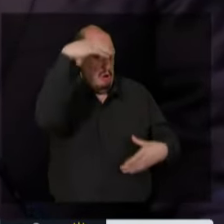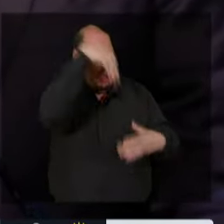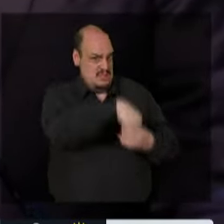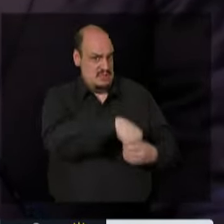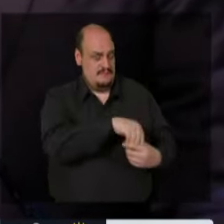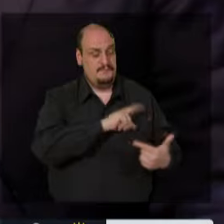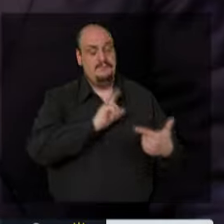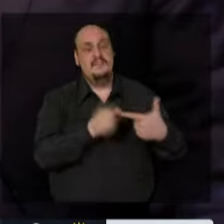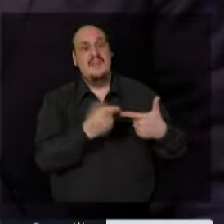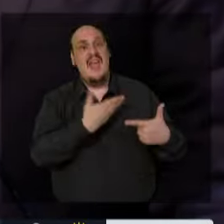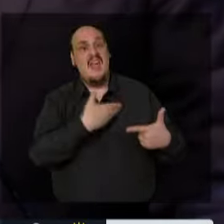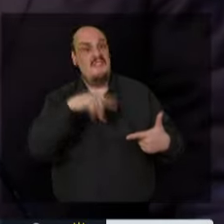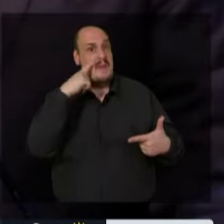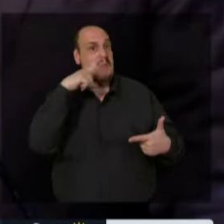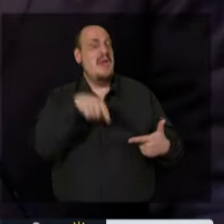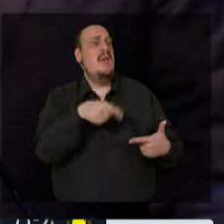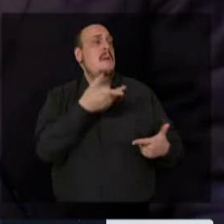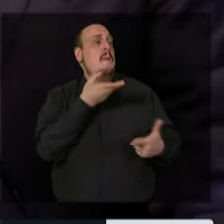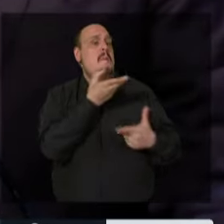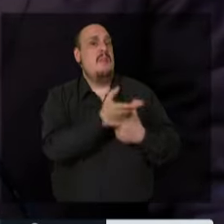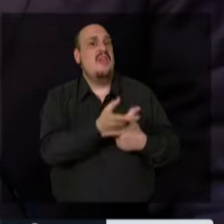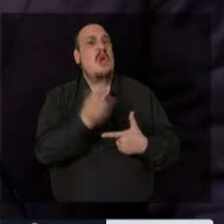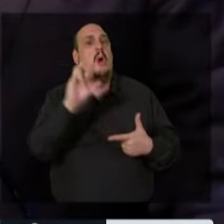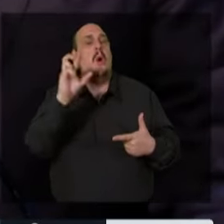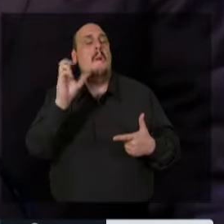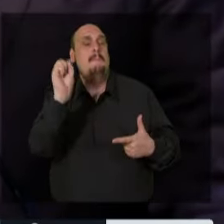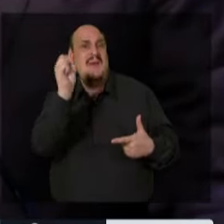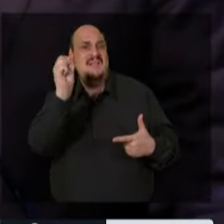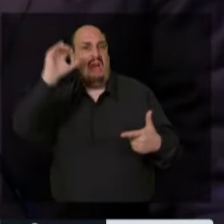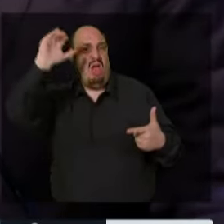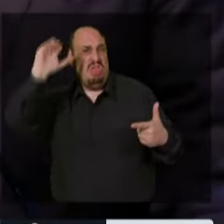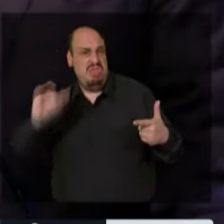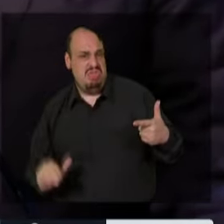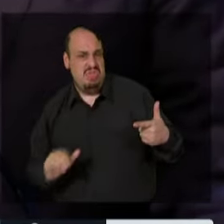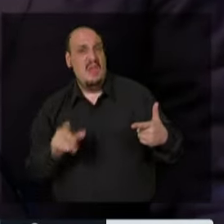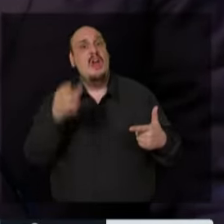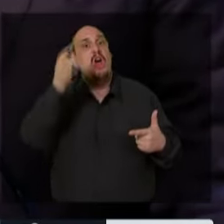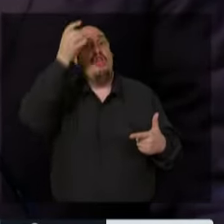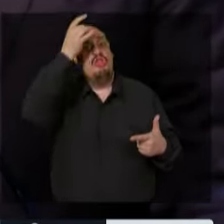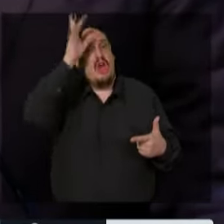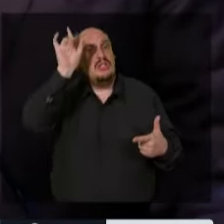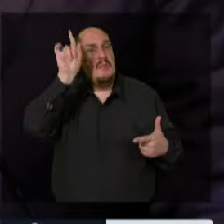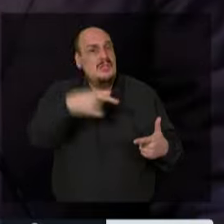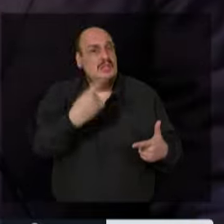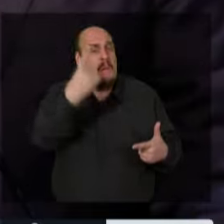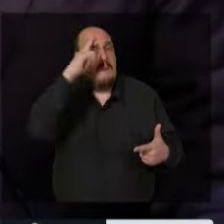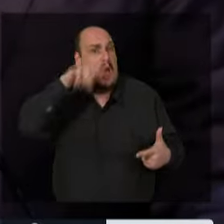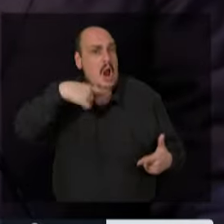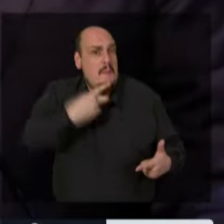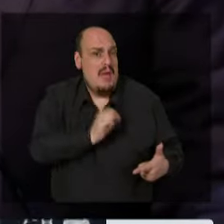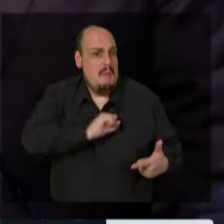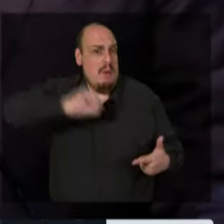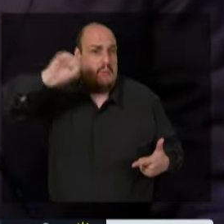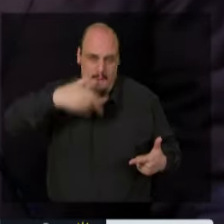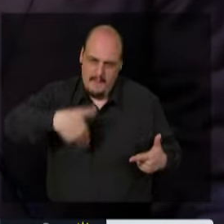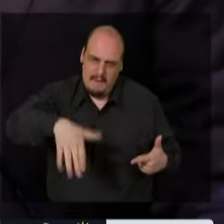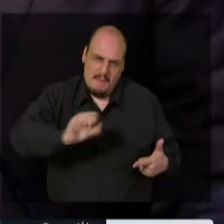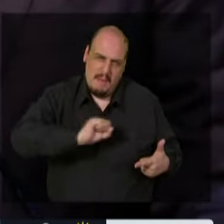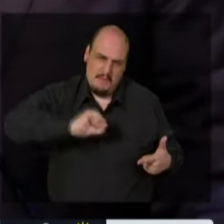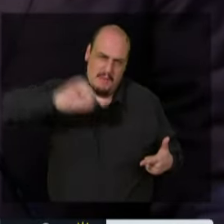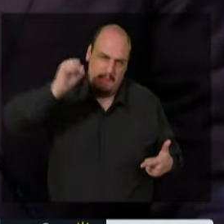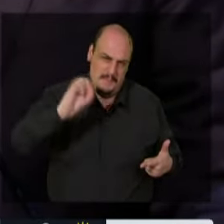le pidió una devaluación, él se la dio y llevó una inflación de más del 12% mensual y sabe que vienen más.